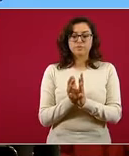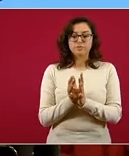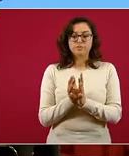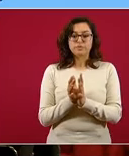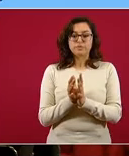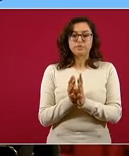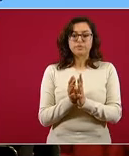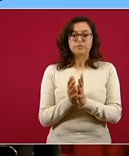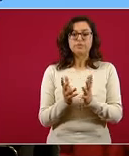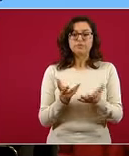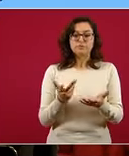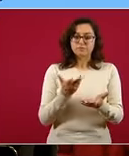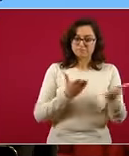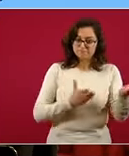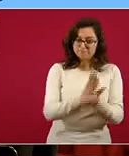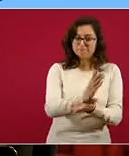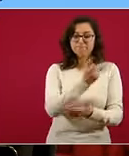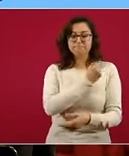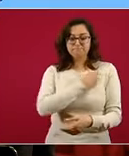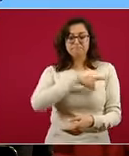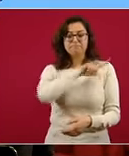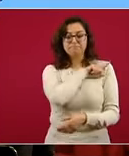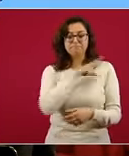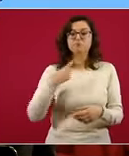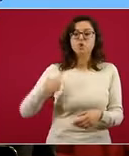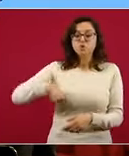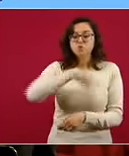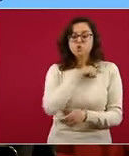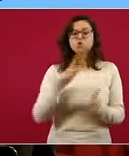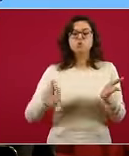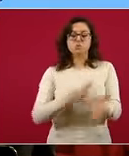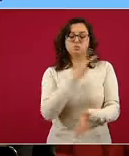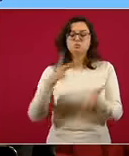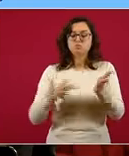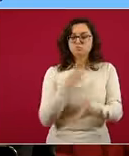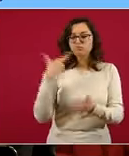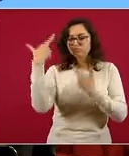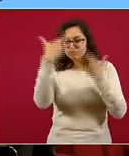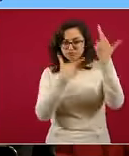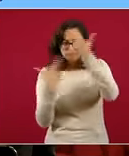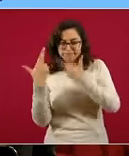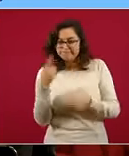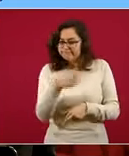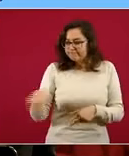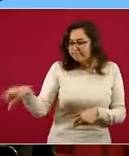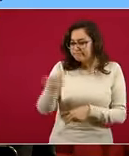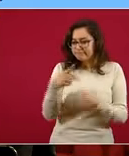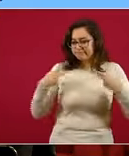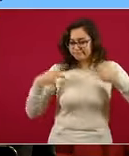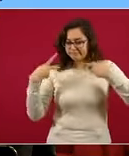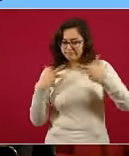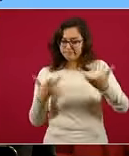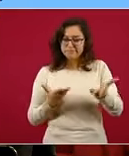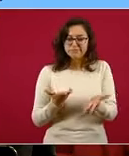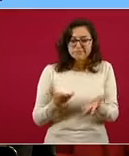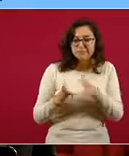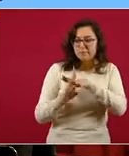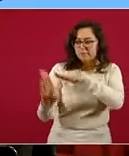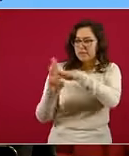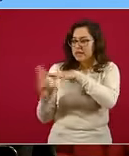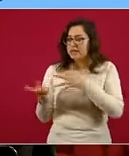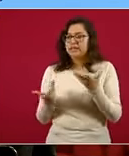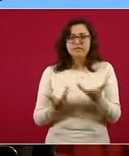a la salud, en donde estamos analizando cuáles son las principales barreras para que la población migrante acceda a